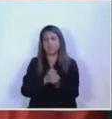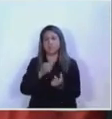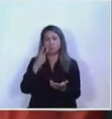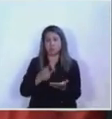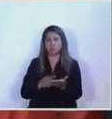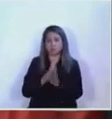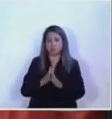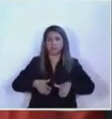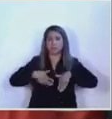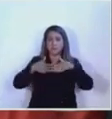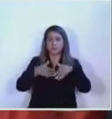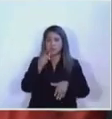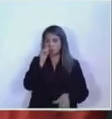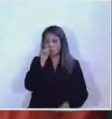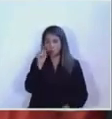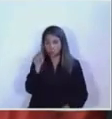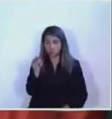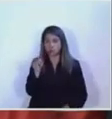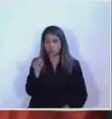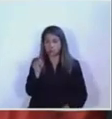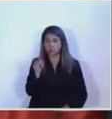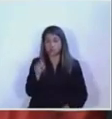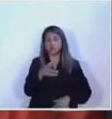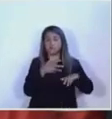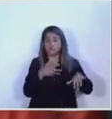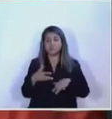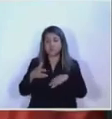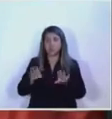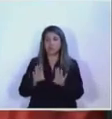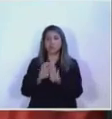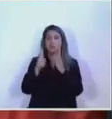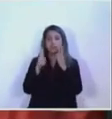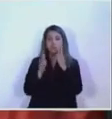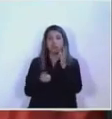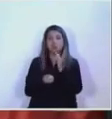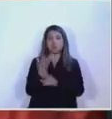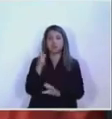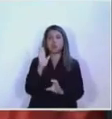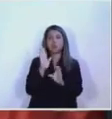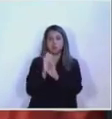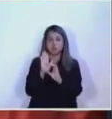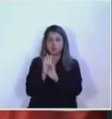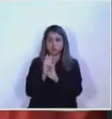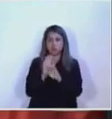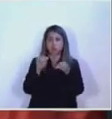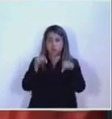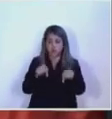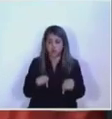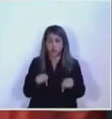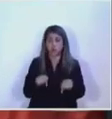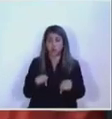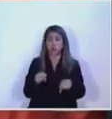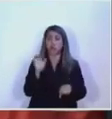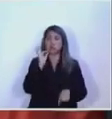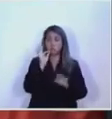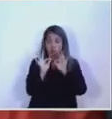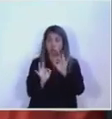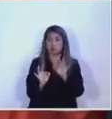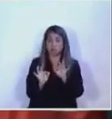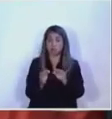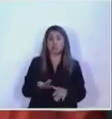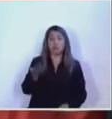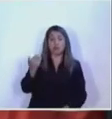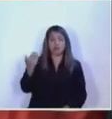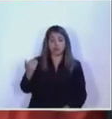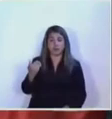2019, octubre de ese año, con sus bemoles, abrió las compuertas a una nueva constitución. Hoy, y ya lo han dicho quienes me han antecedido en